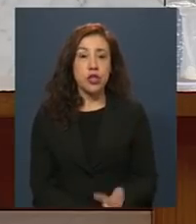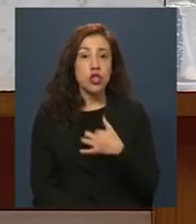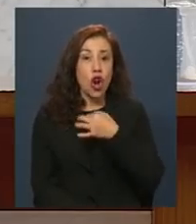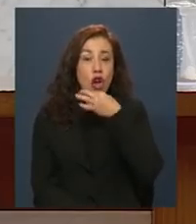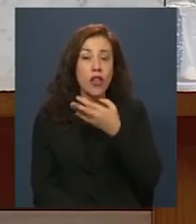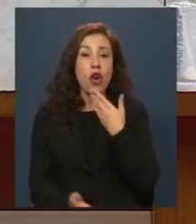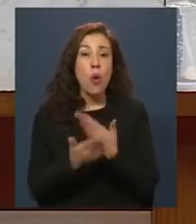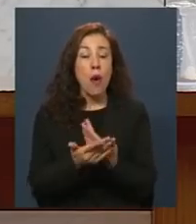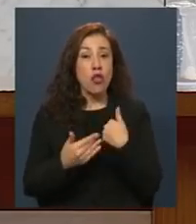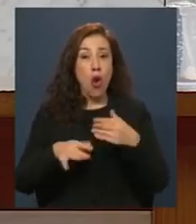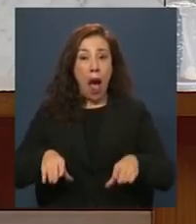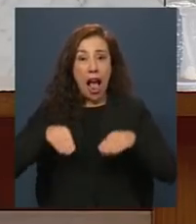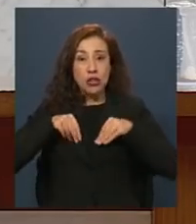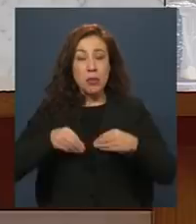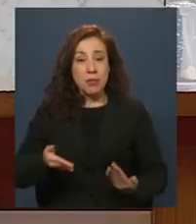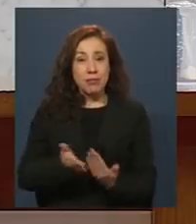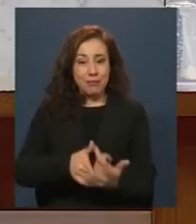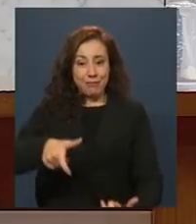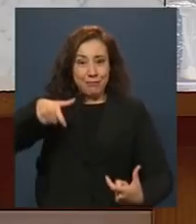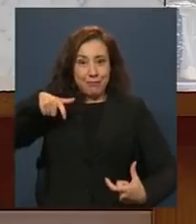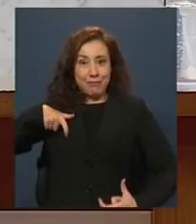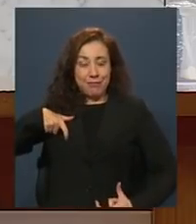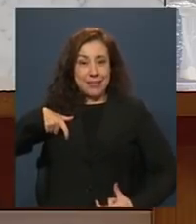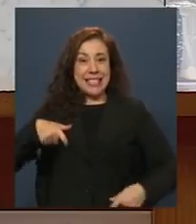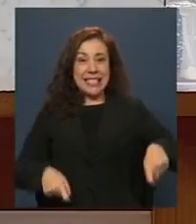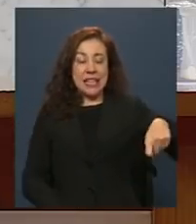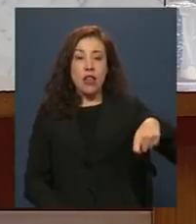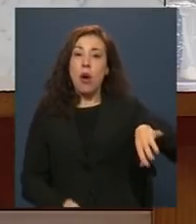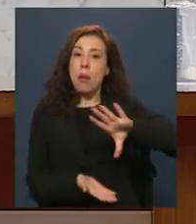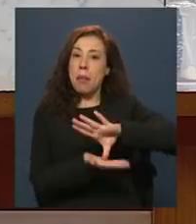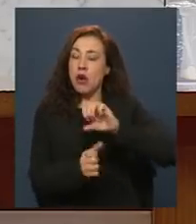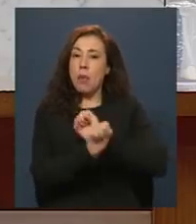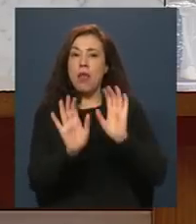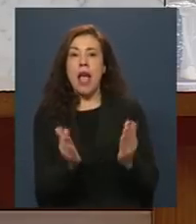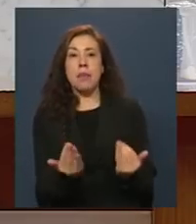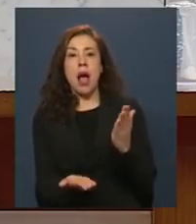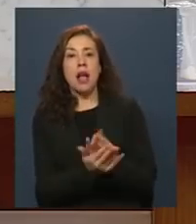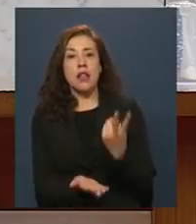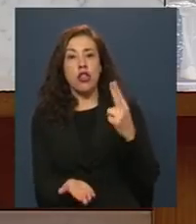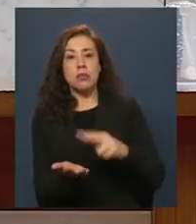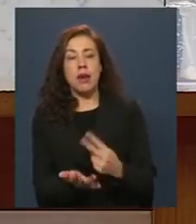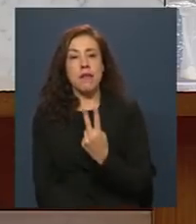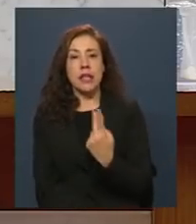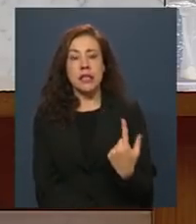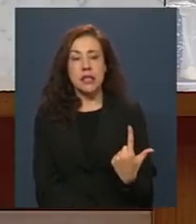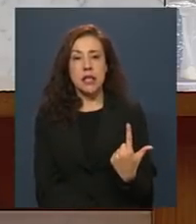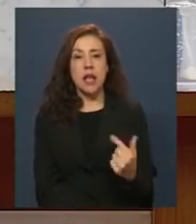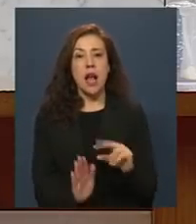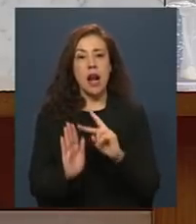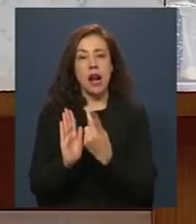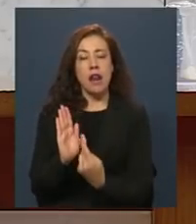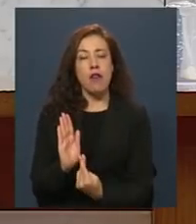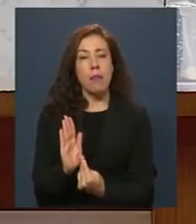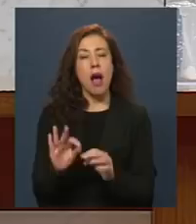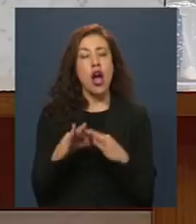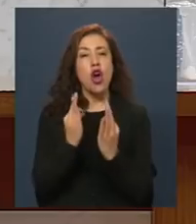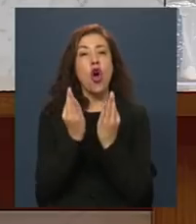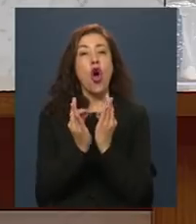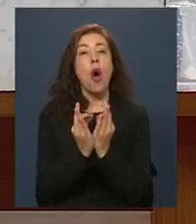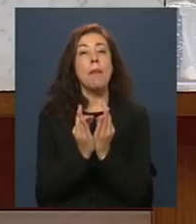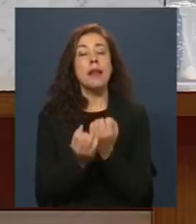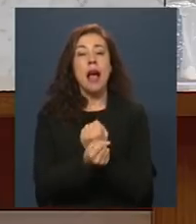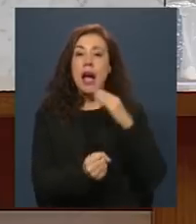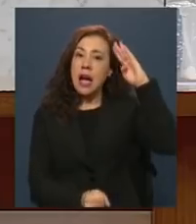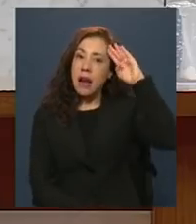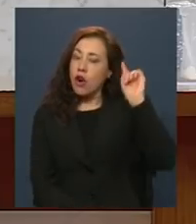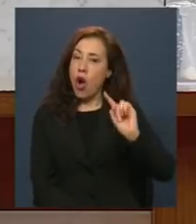asumir la presidencia del Senado. El país no puede esperar hasta el año 2027 una reforma profunda de Carabineros.